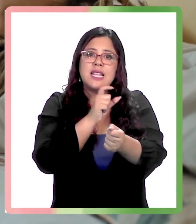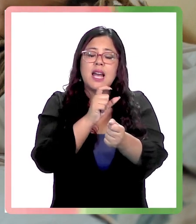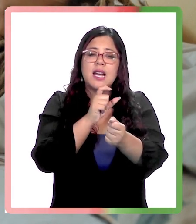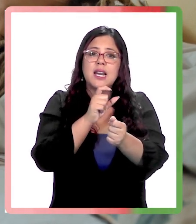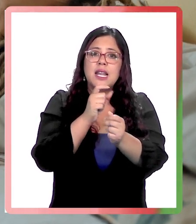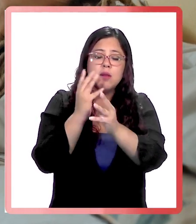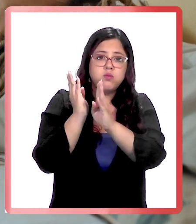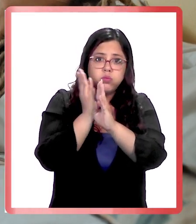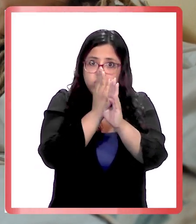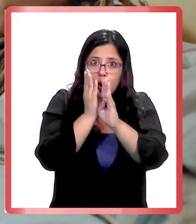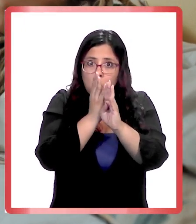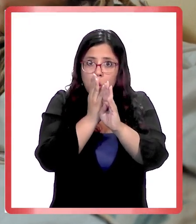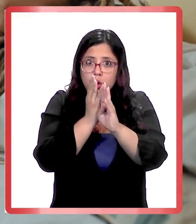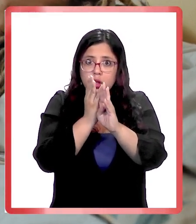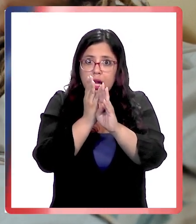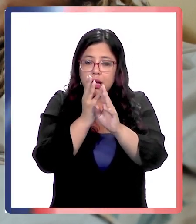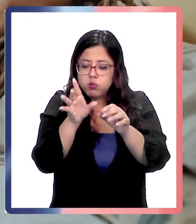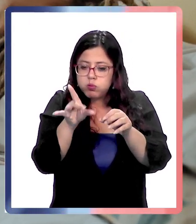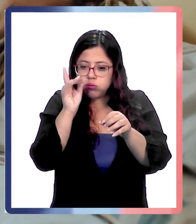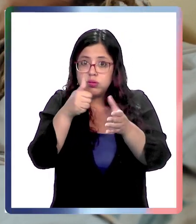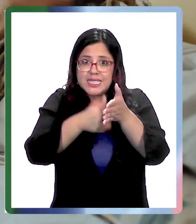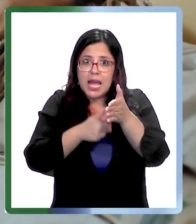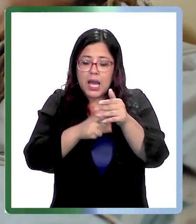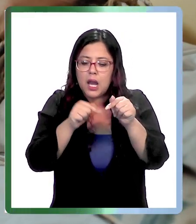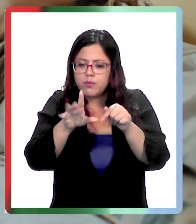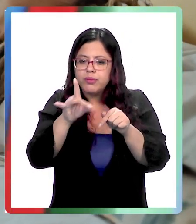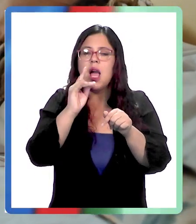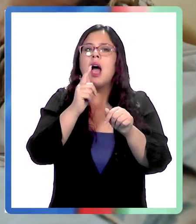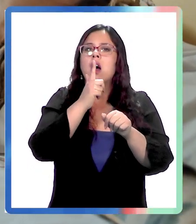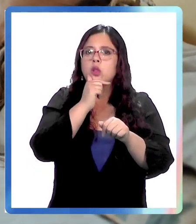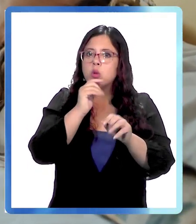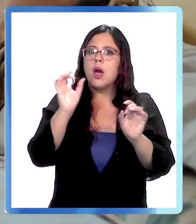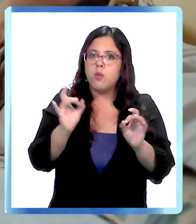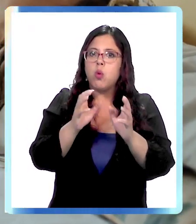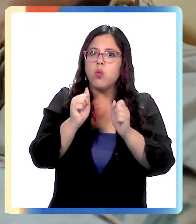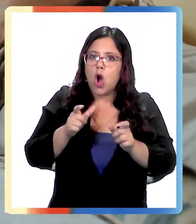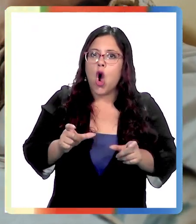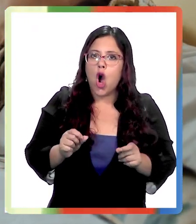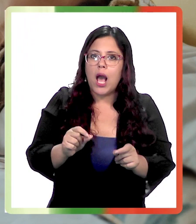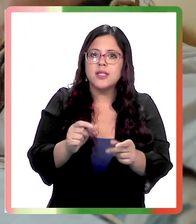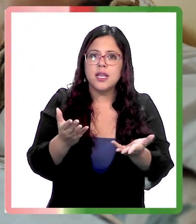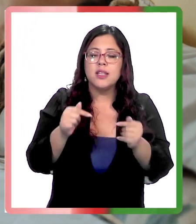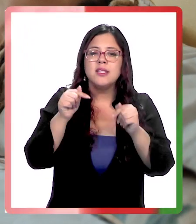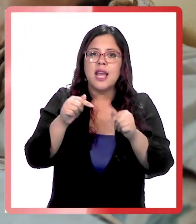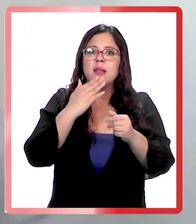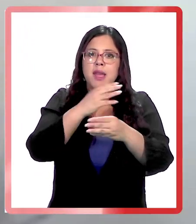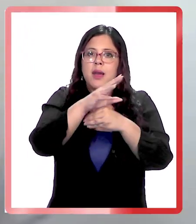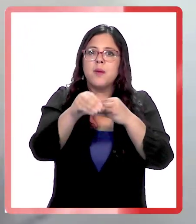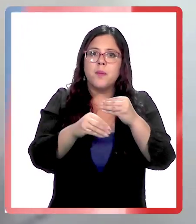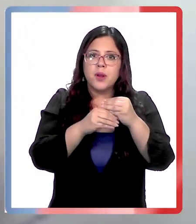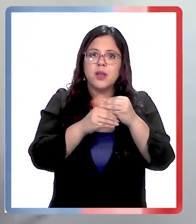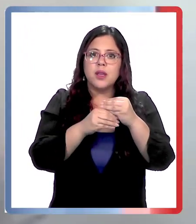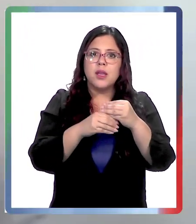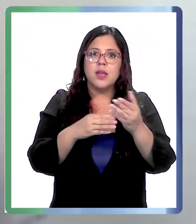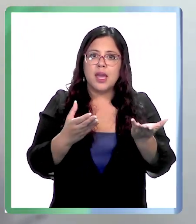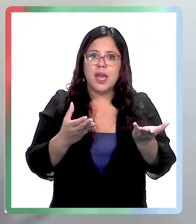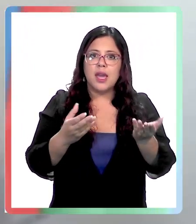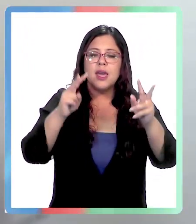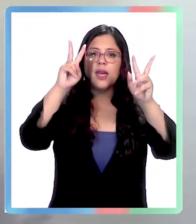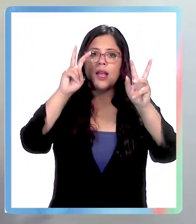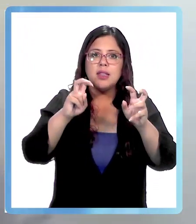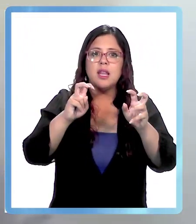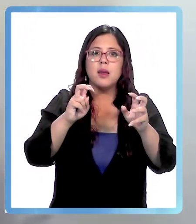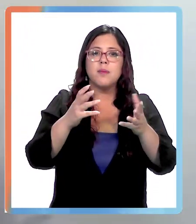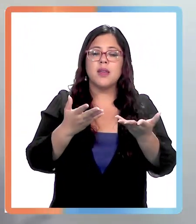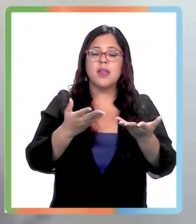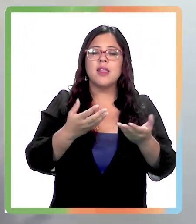deposiciones, eso activa la sospecha de cáncer colorectal. Y eso está incluido dentro de las garantías explícitas en